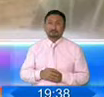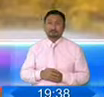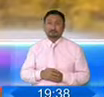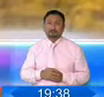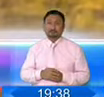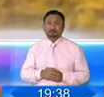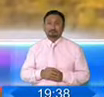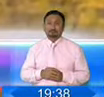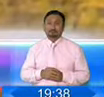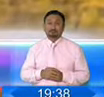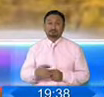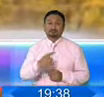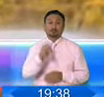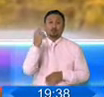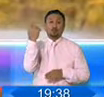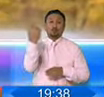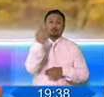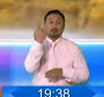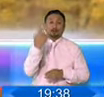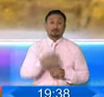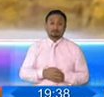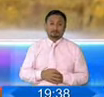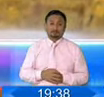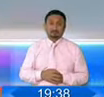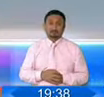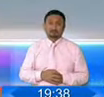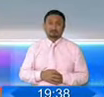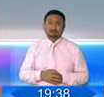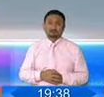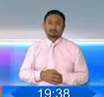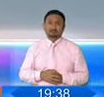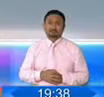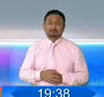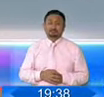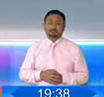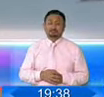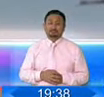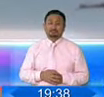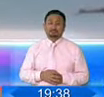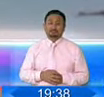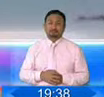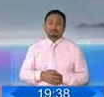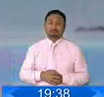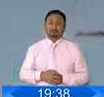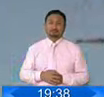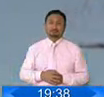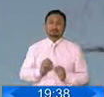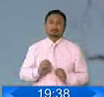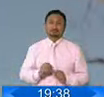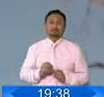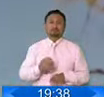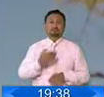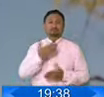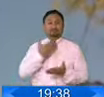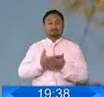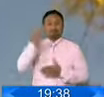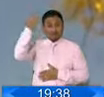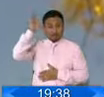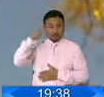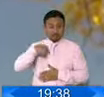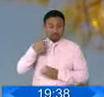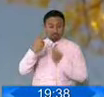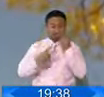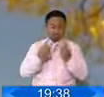es único y primera cosa en mi vida que veo eso. A la bendición de Dios he viajado por muchos lugares del mundo.